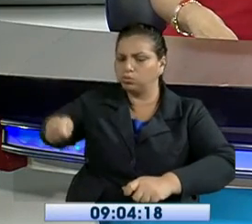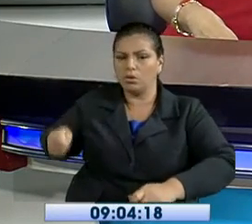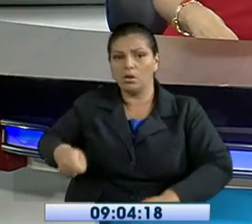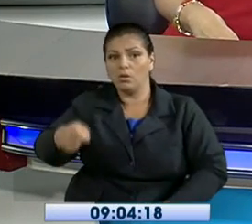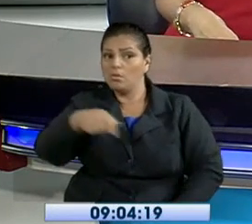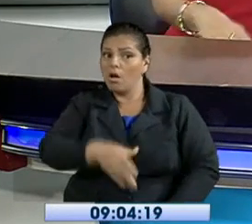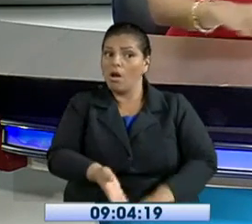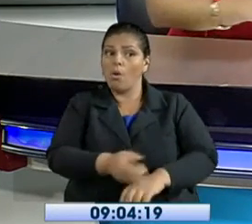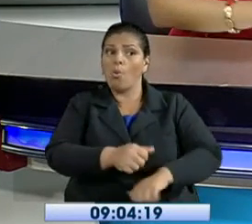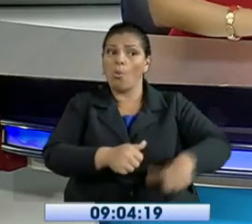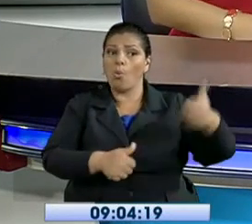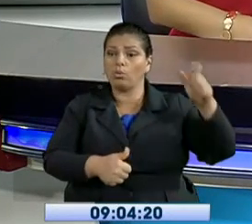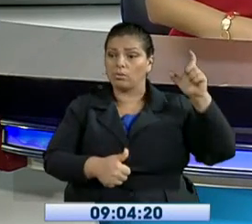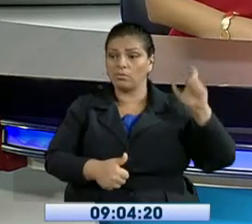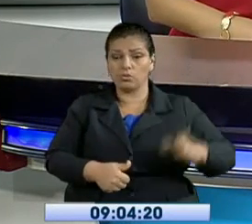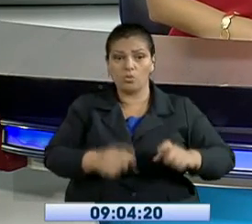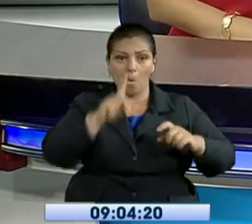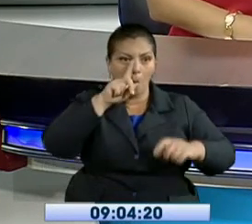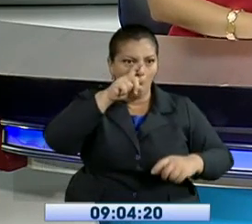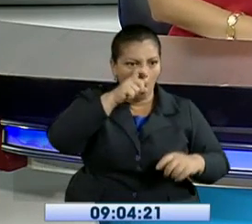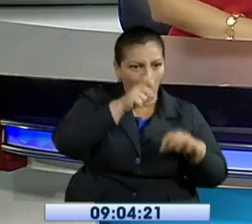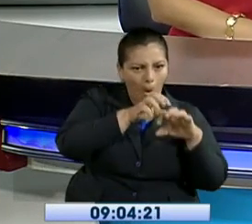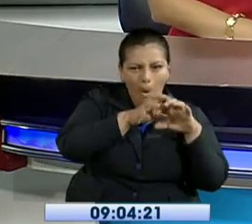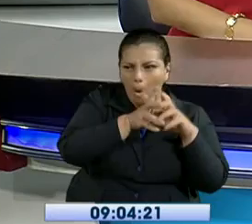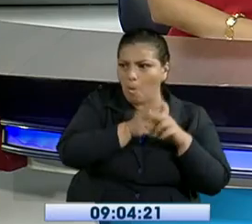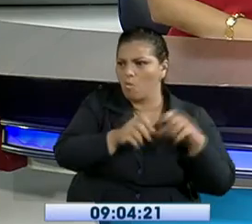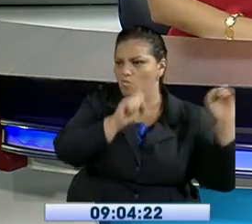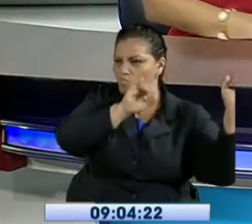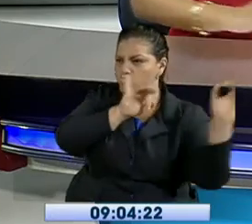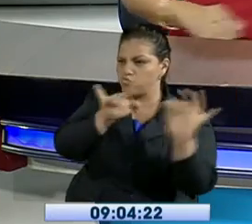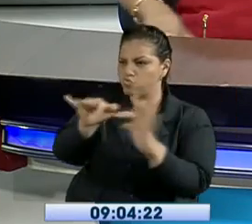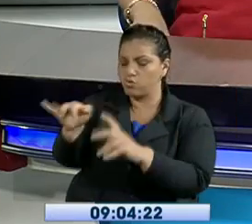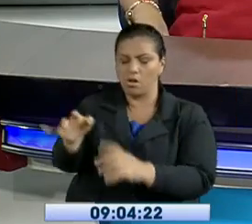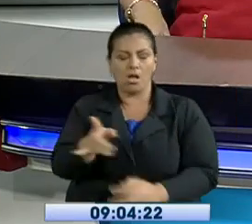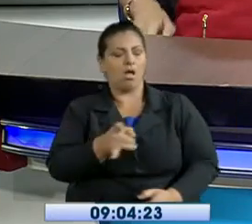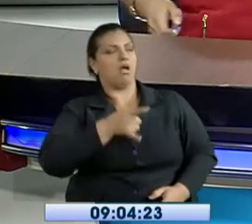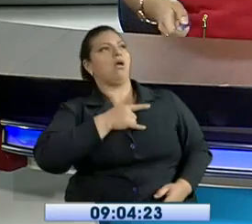El supuesto curandero quedó detenido para las investigaciones.